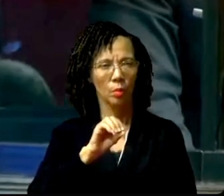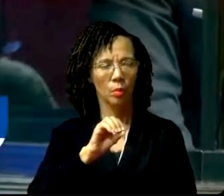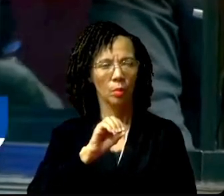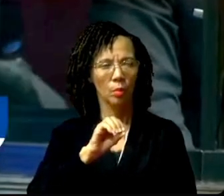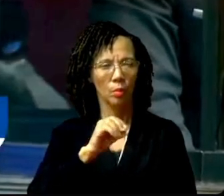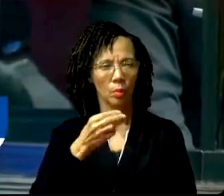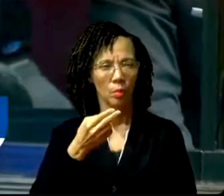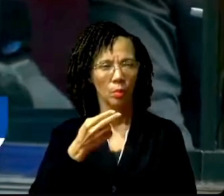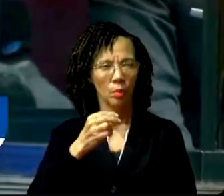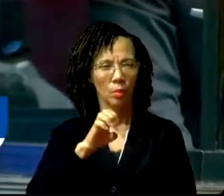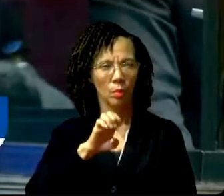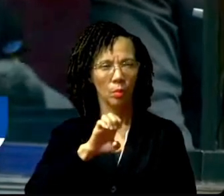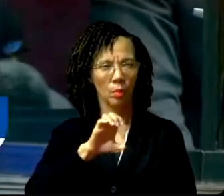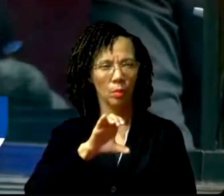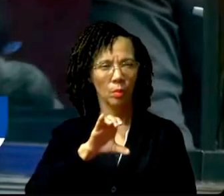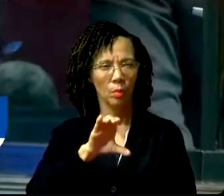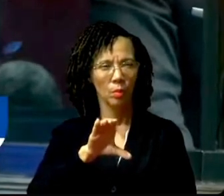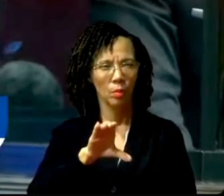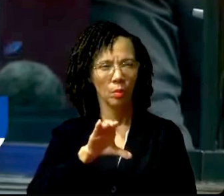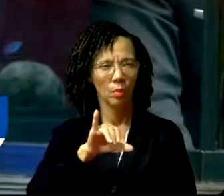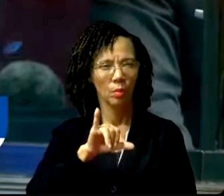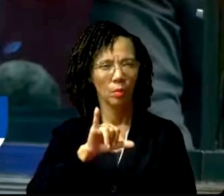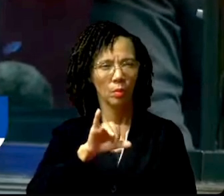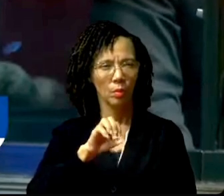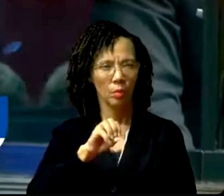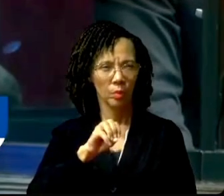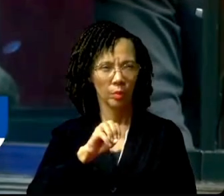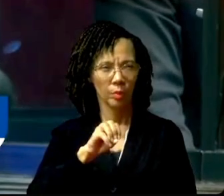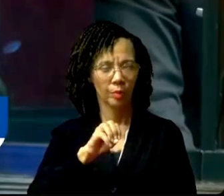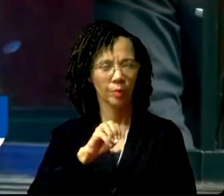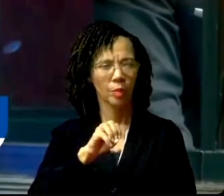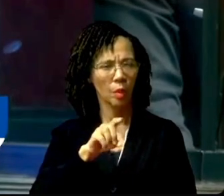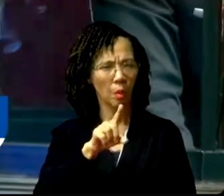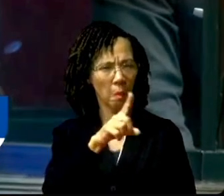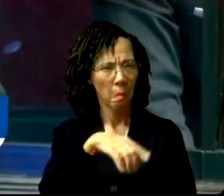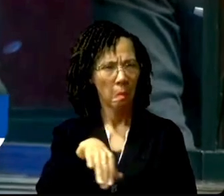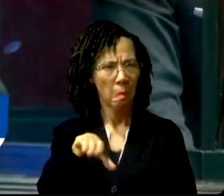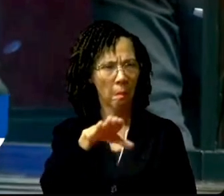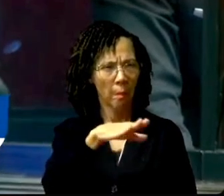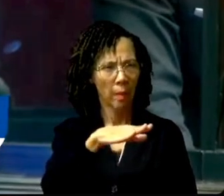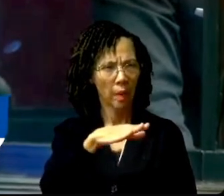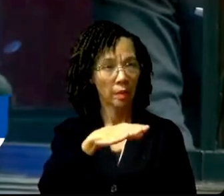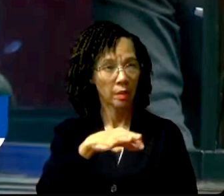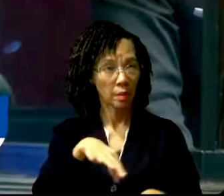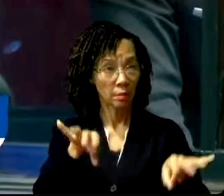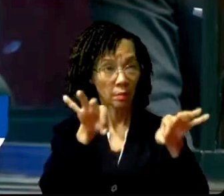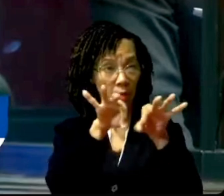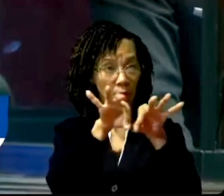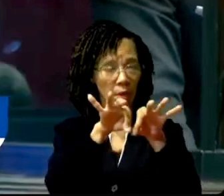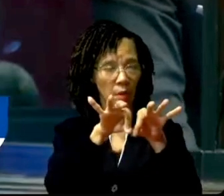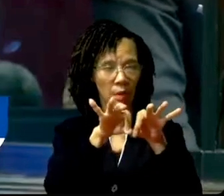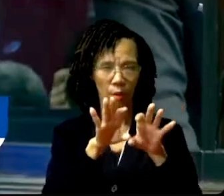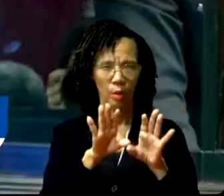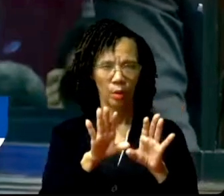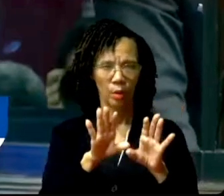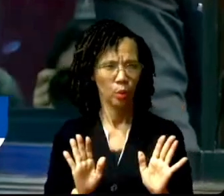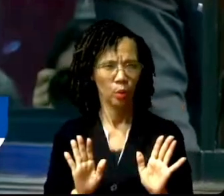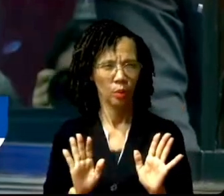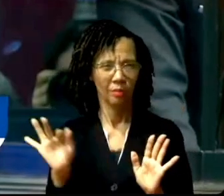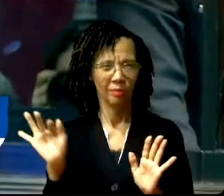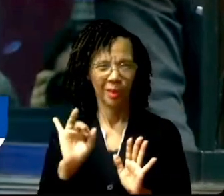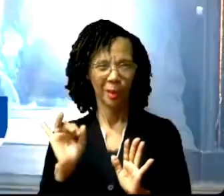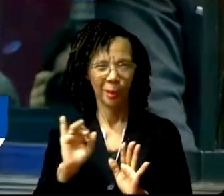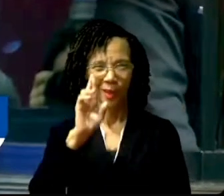va a impactar a la República Dominicana. ¿Por qué digo esto? Porque